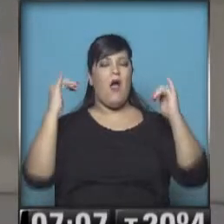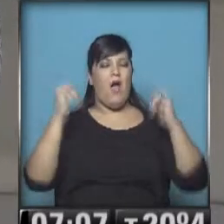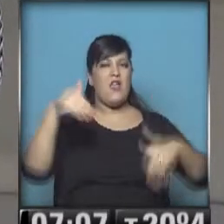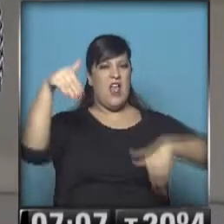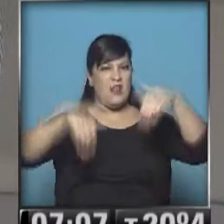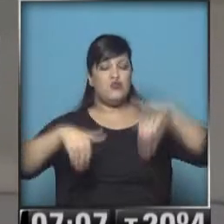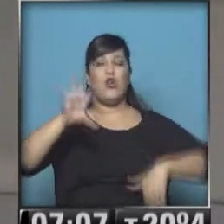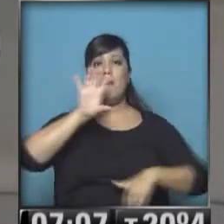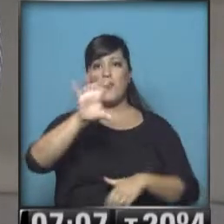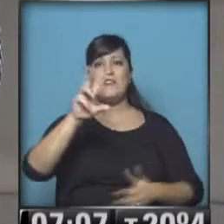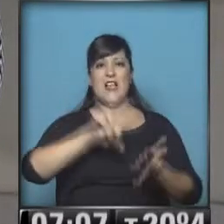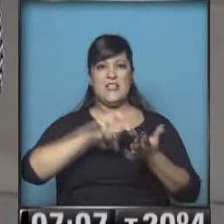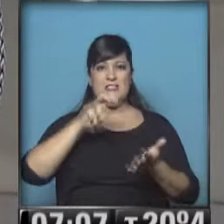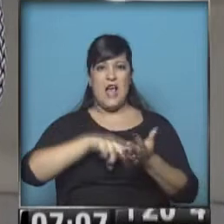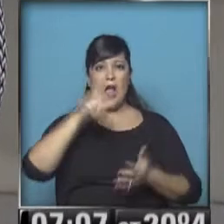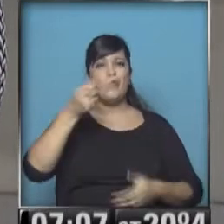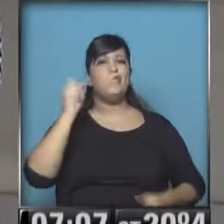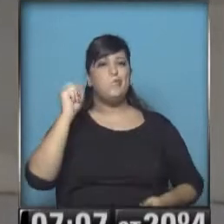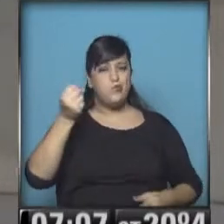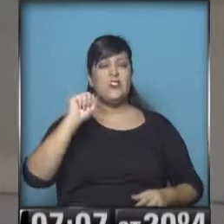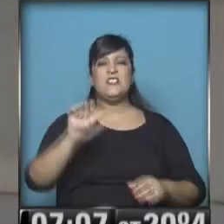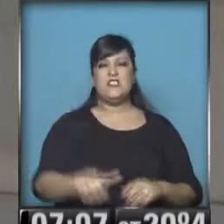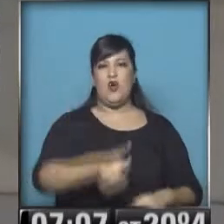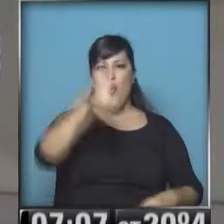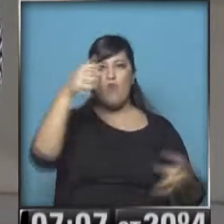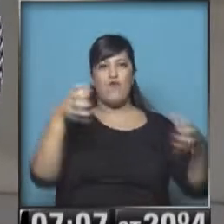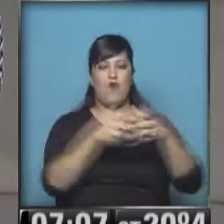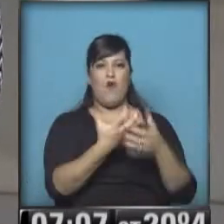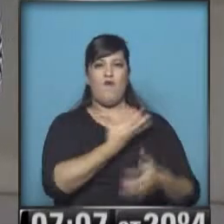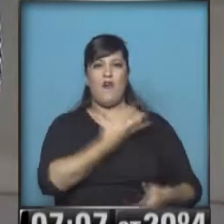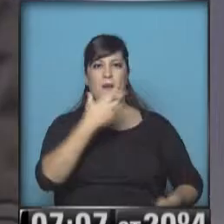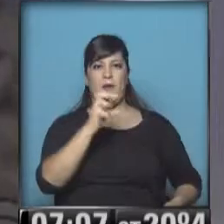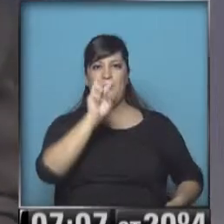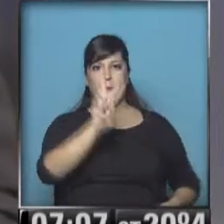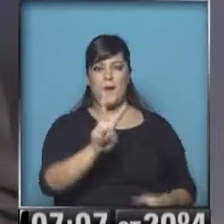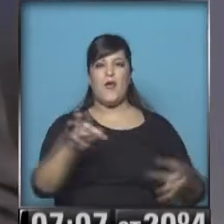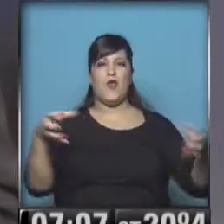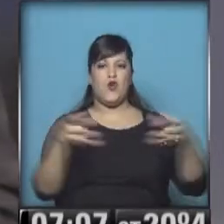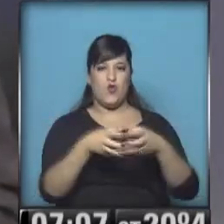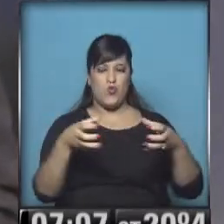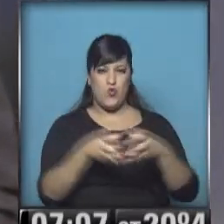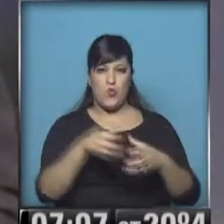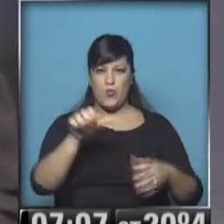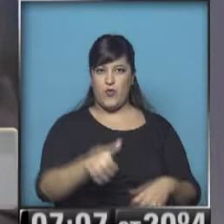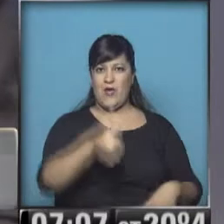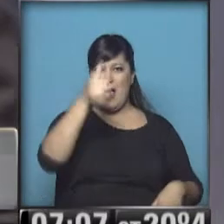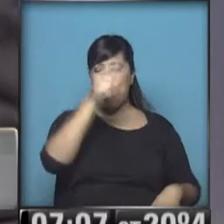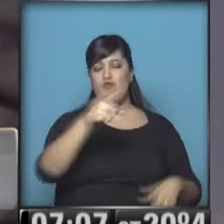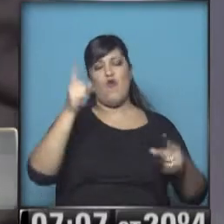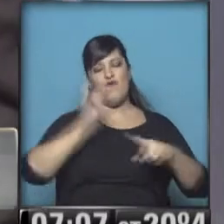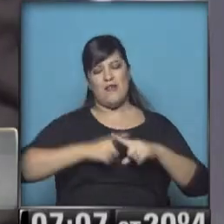a Salta porque allí hubo un triunfo del Frente para la Victoria en las primarias. Bueno, hubo, por supuesto, festejos,